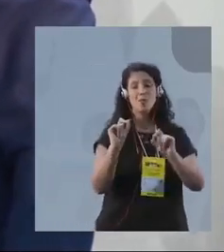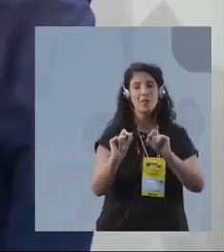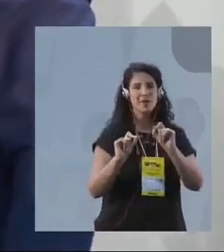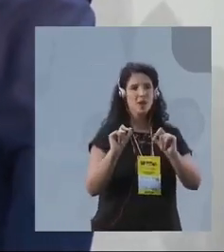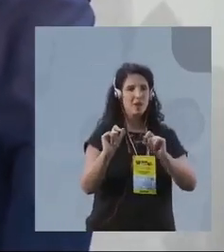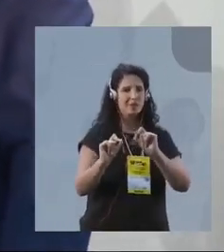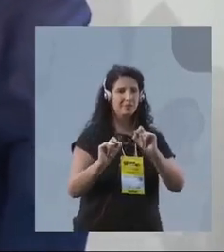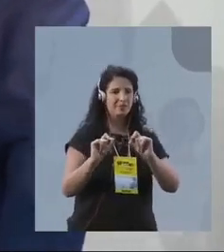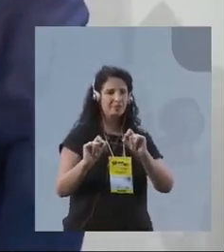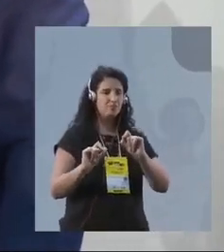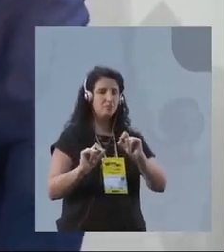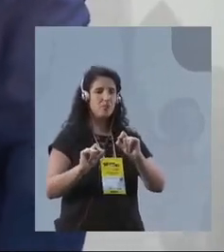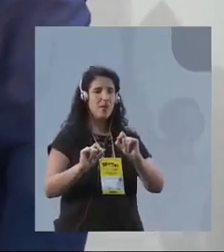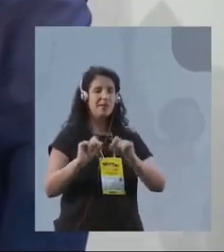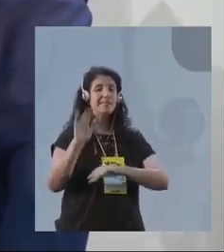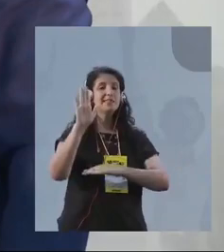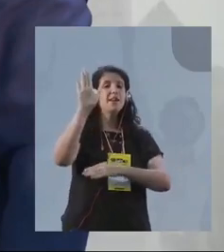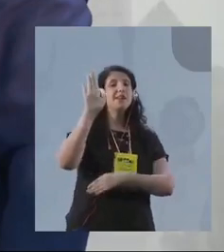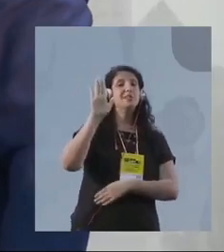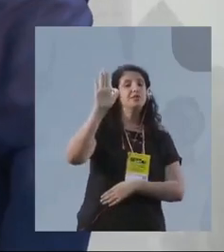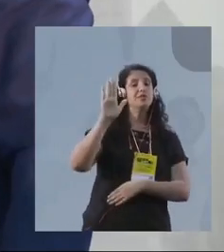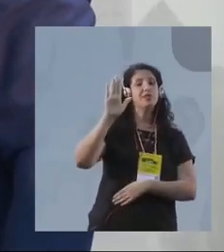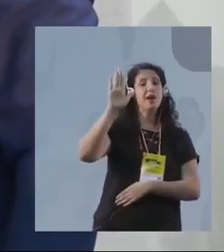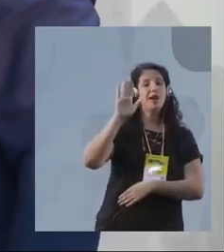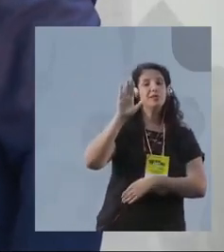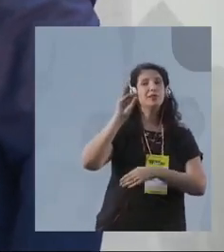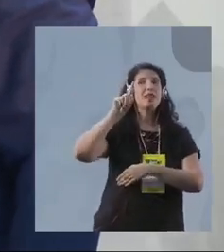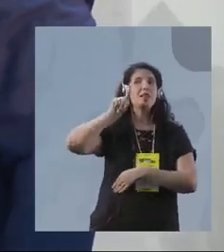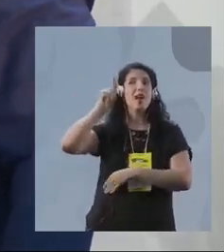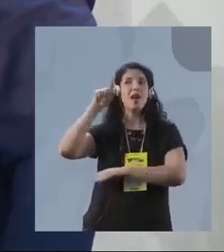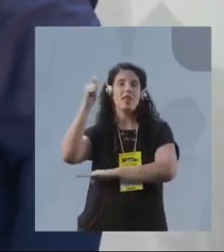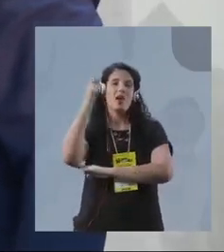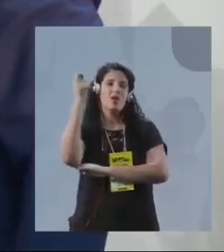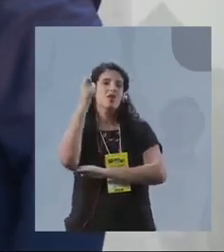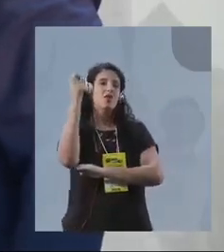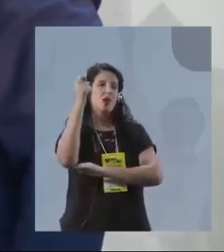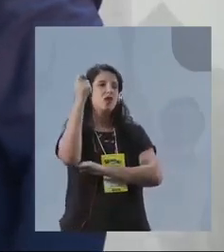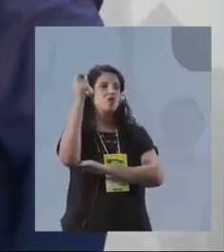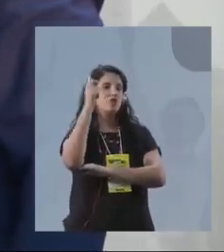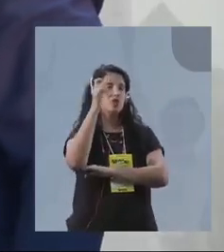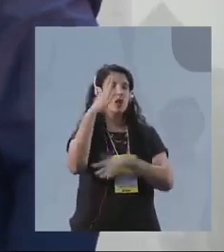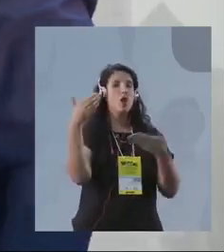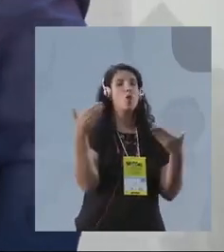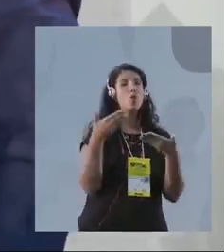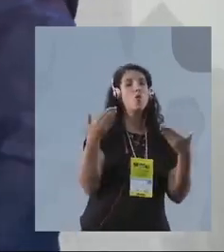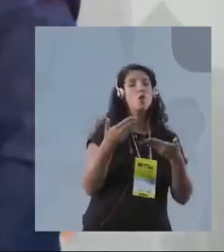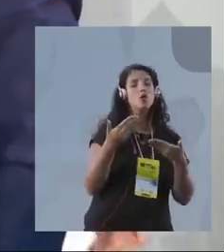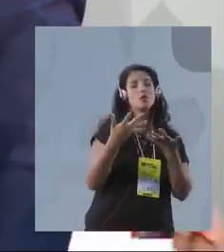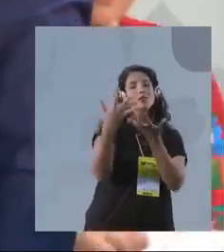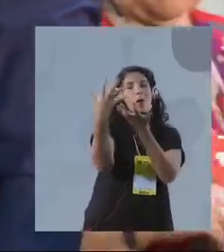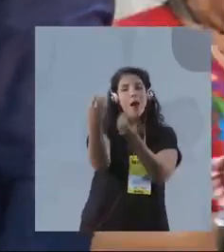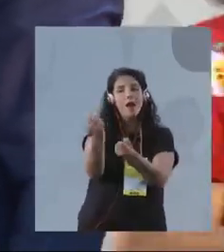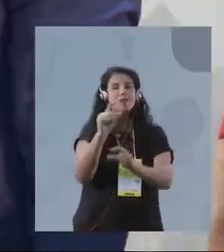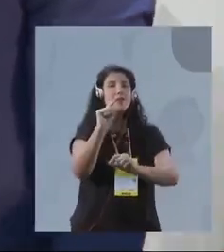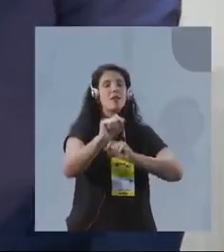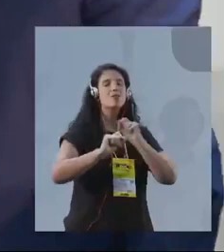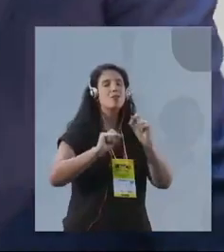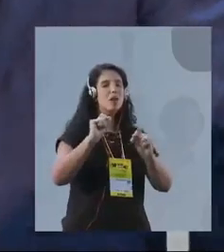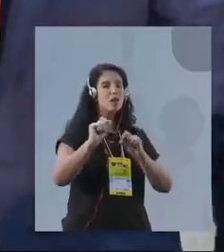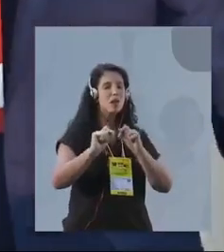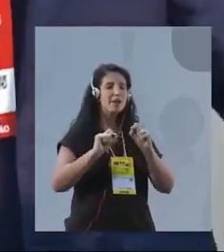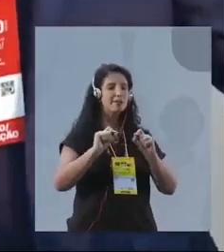candidatos que en la Argentina hoy están recibiendo a